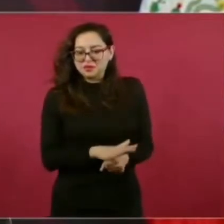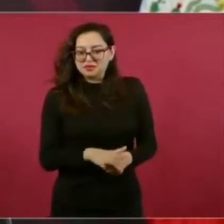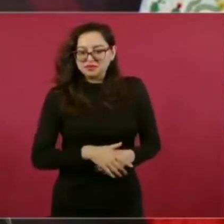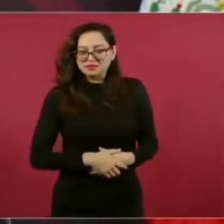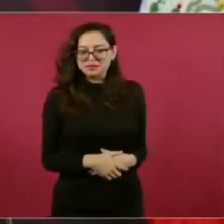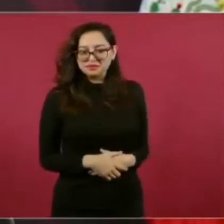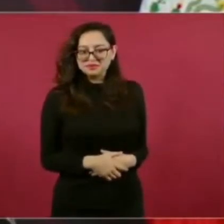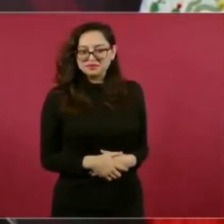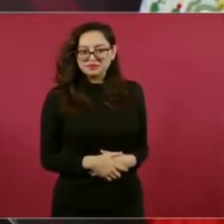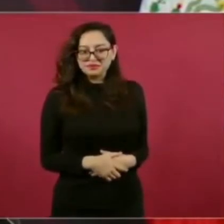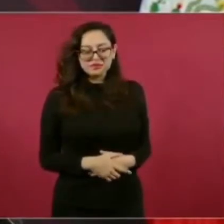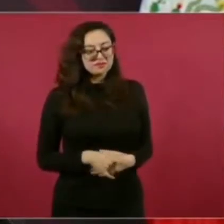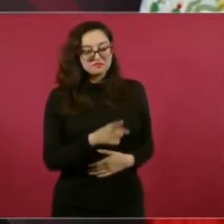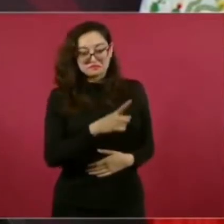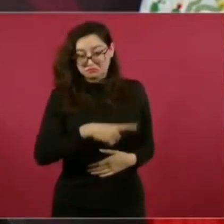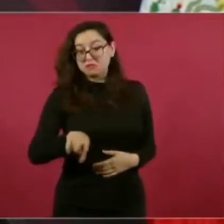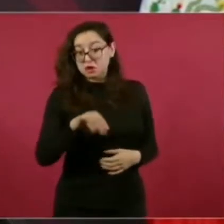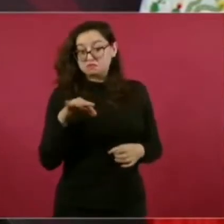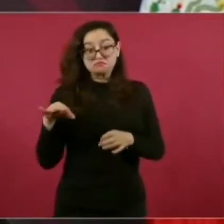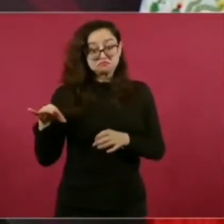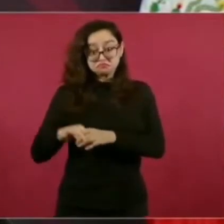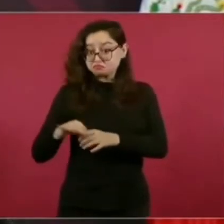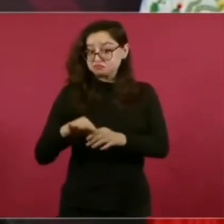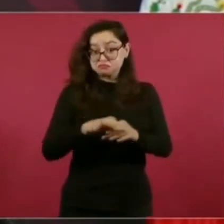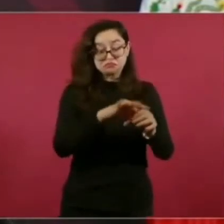se llevaron todo.